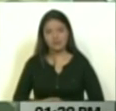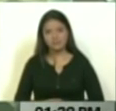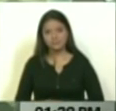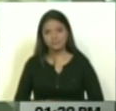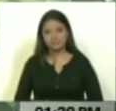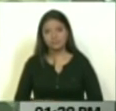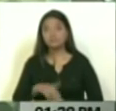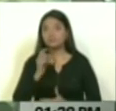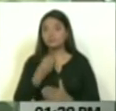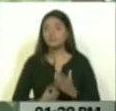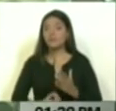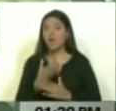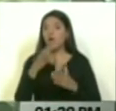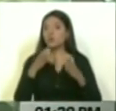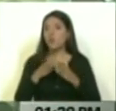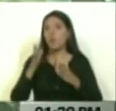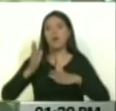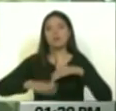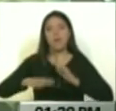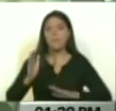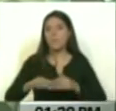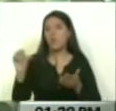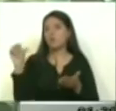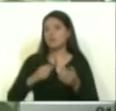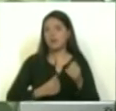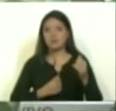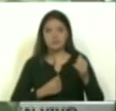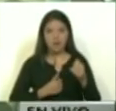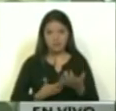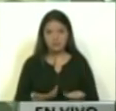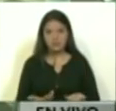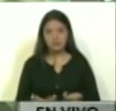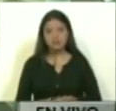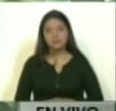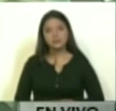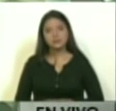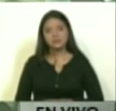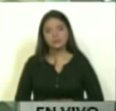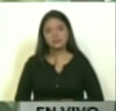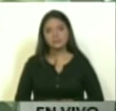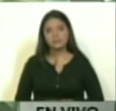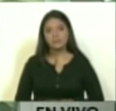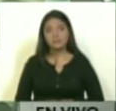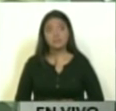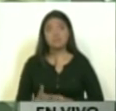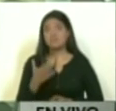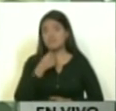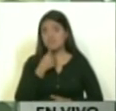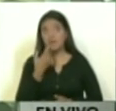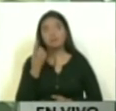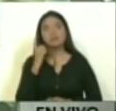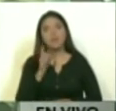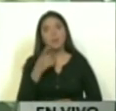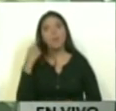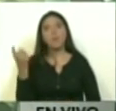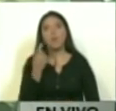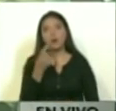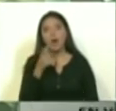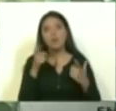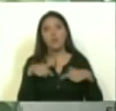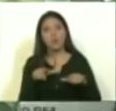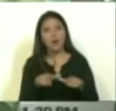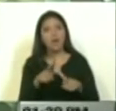fundar los grupos de tambor, de salsa, ¿verdad? Y donde no, vayan buscando. Vayan